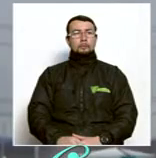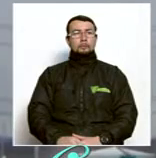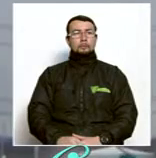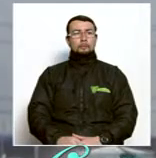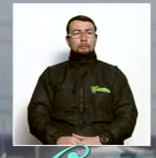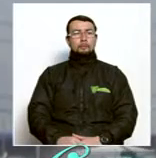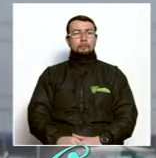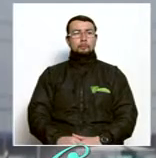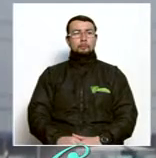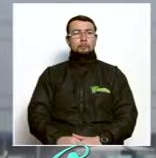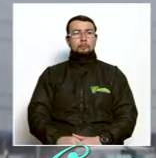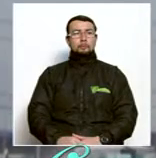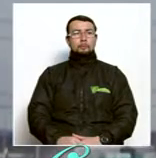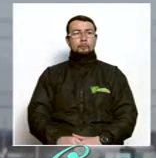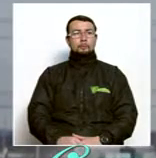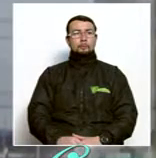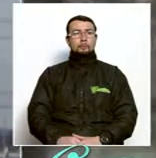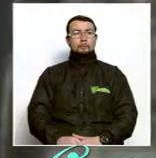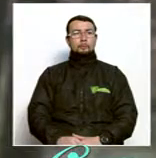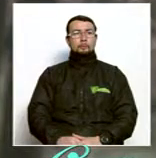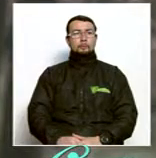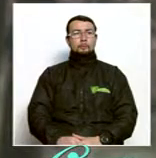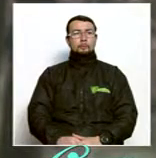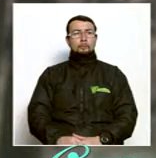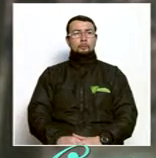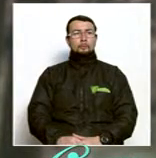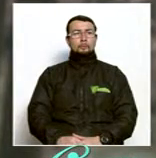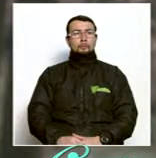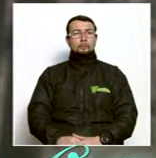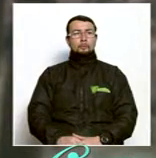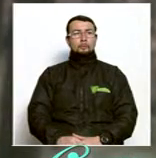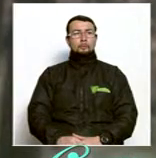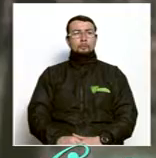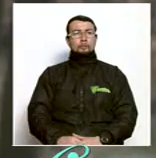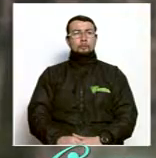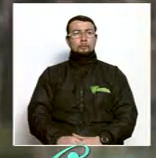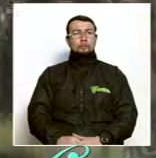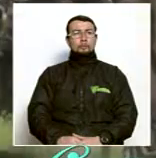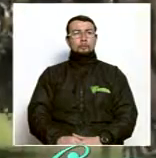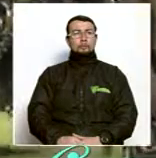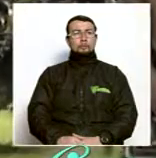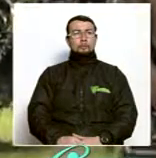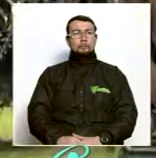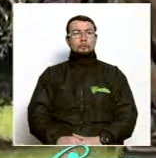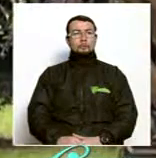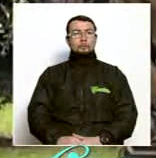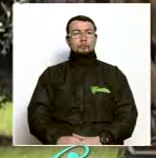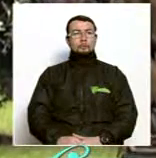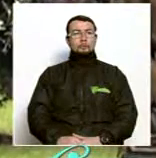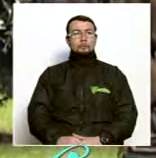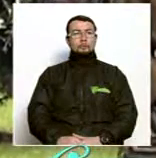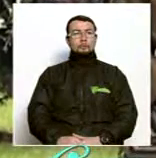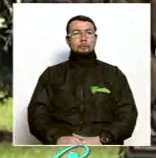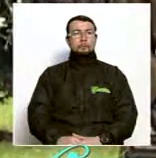y deja brillar el sol